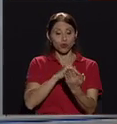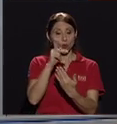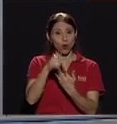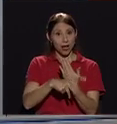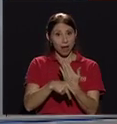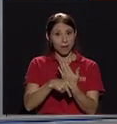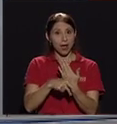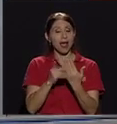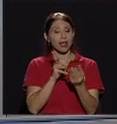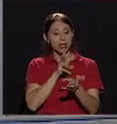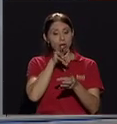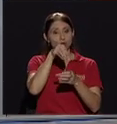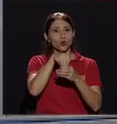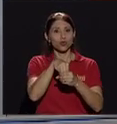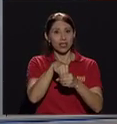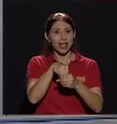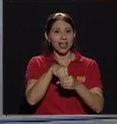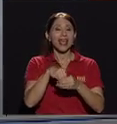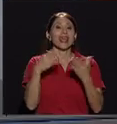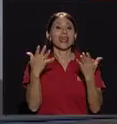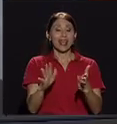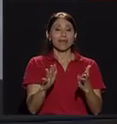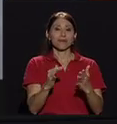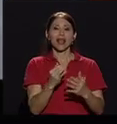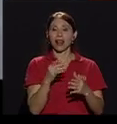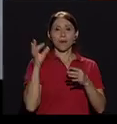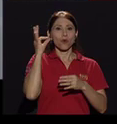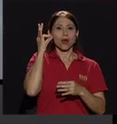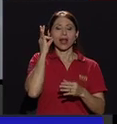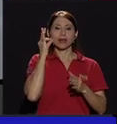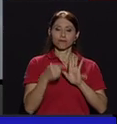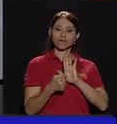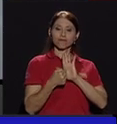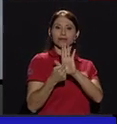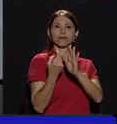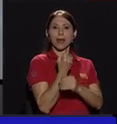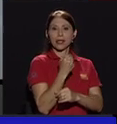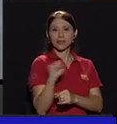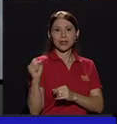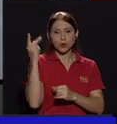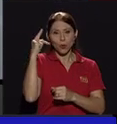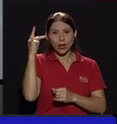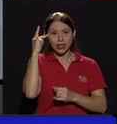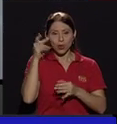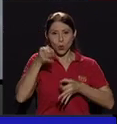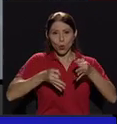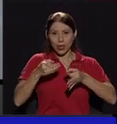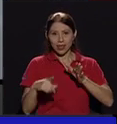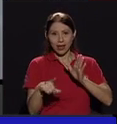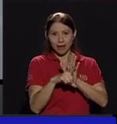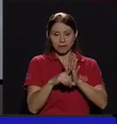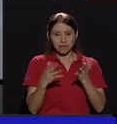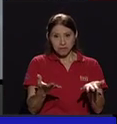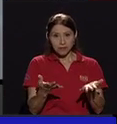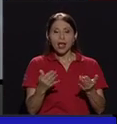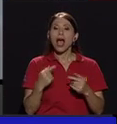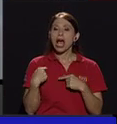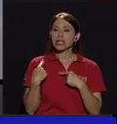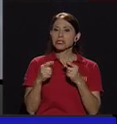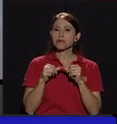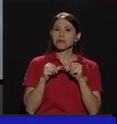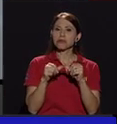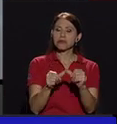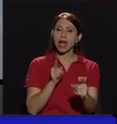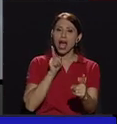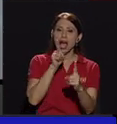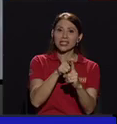partidario la emancipación político-jurídica de la mujer. Así seguimos hasta que en el 44